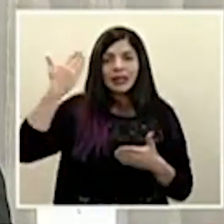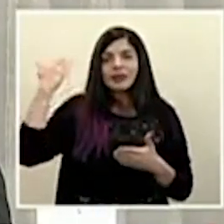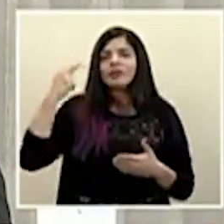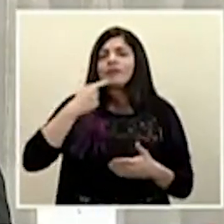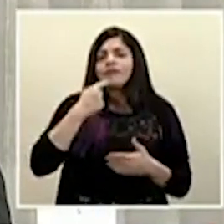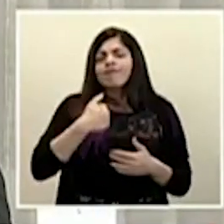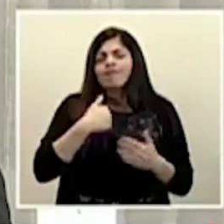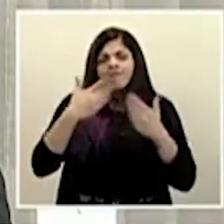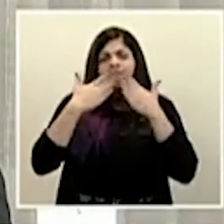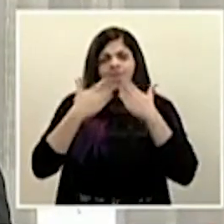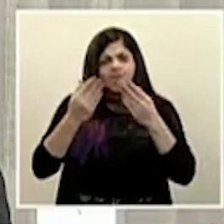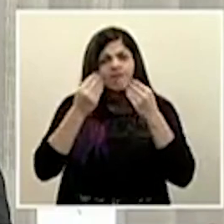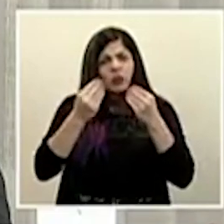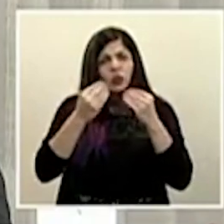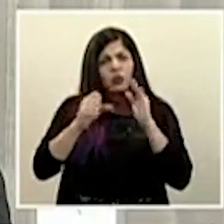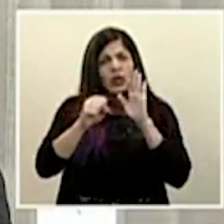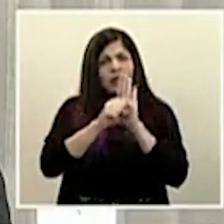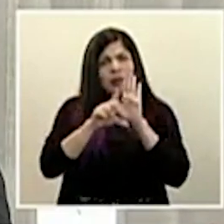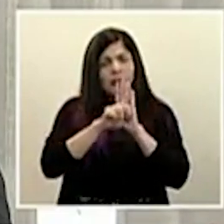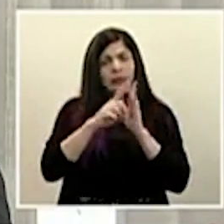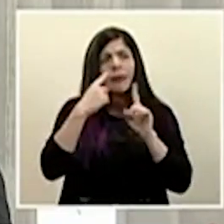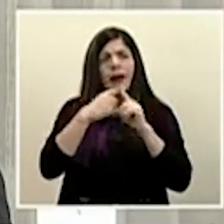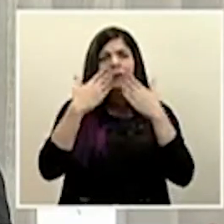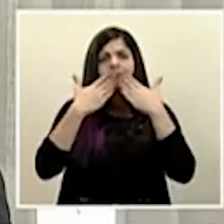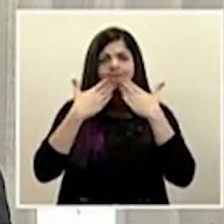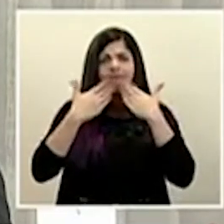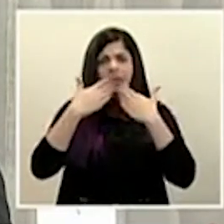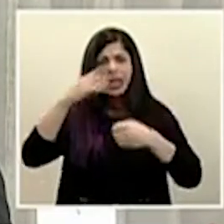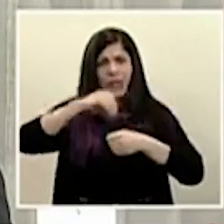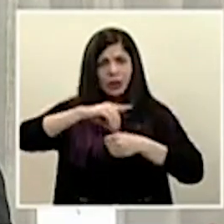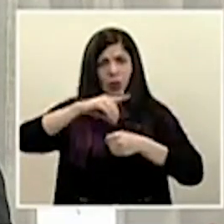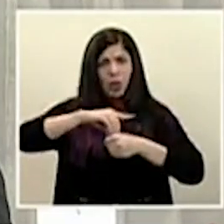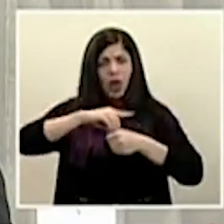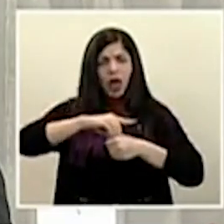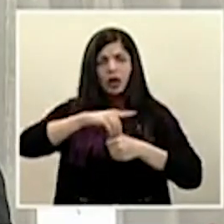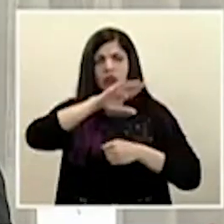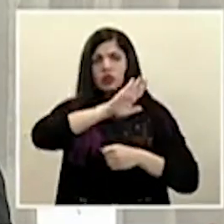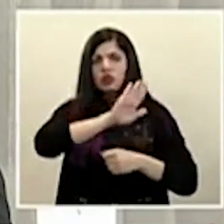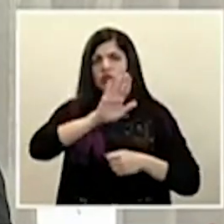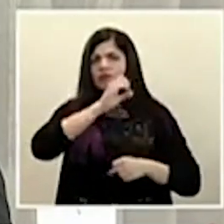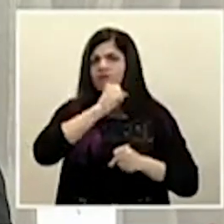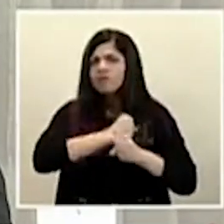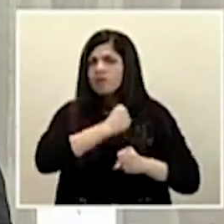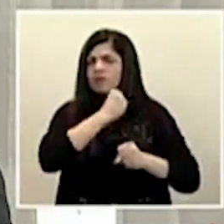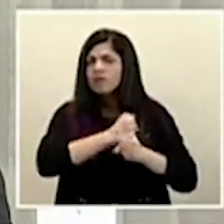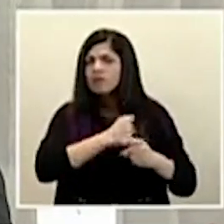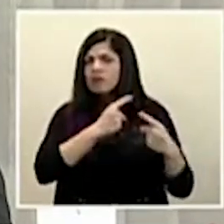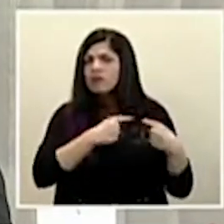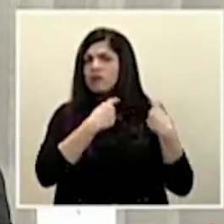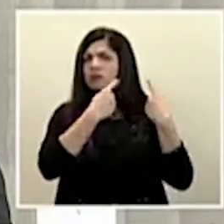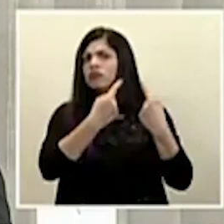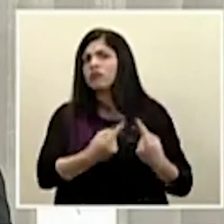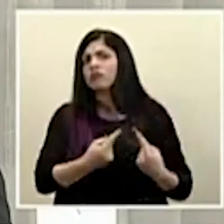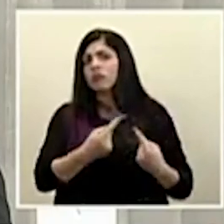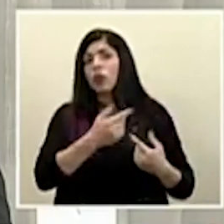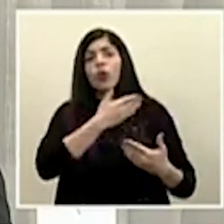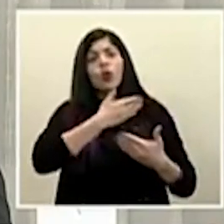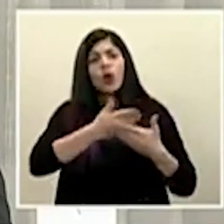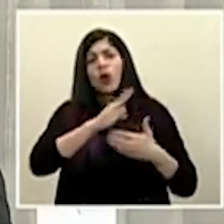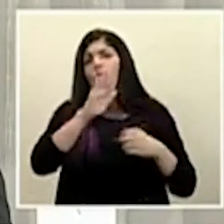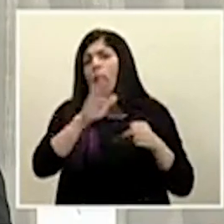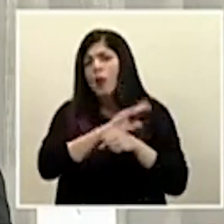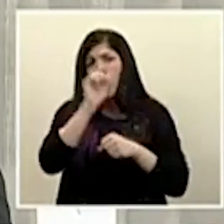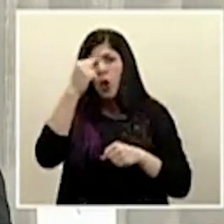le agradezco mucho a la Asamblea Legislativa y a los diputados y a las diputadas el trabajo que han hecho durante todo el gobierno,